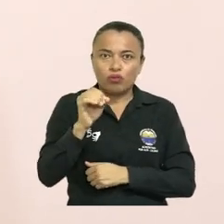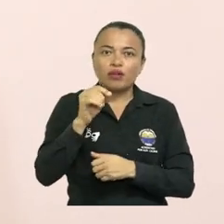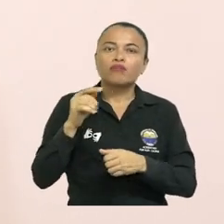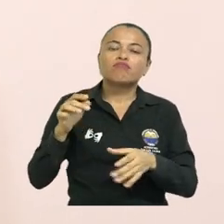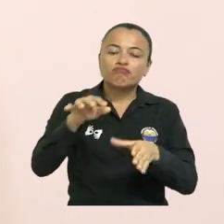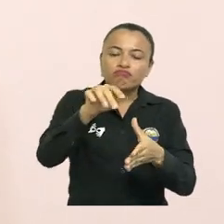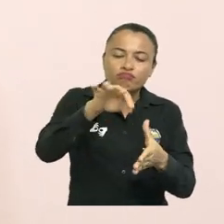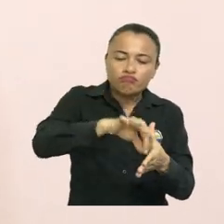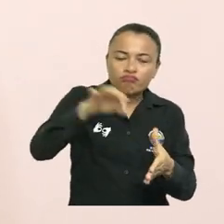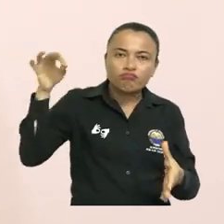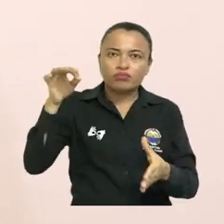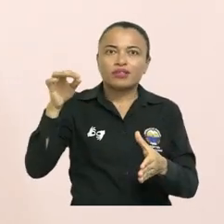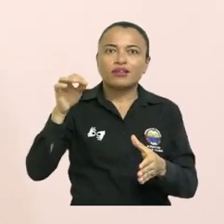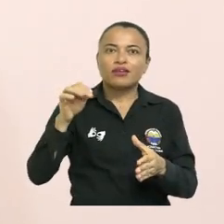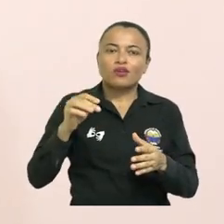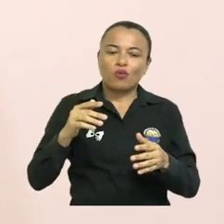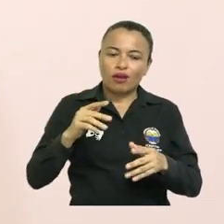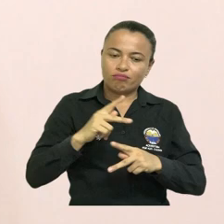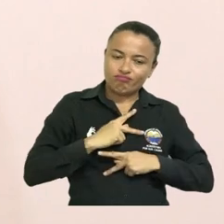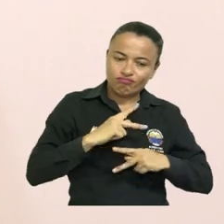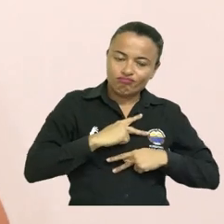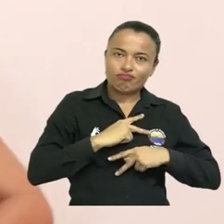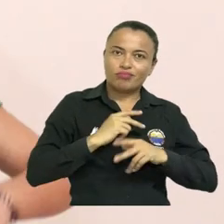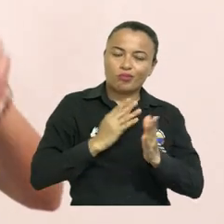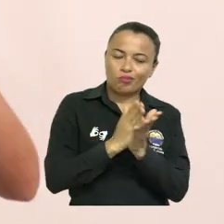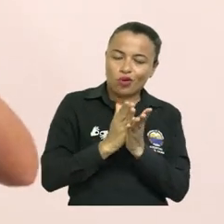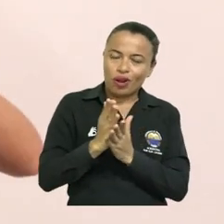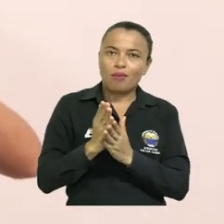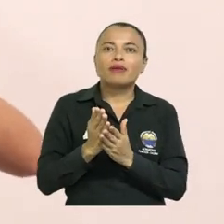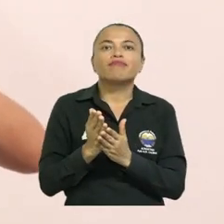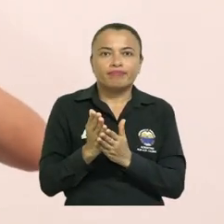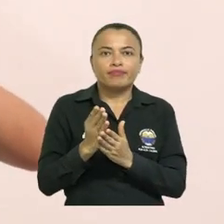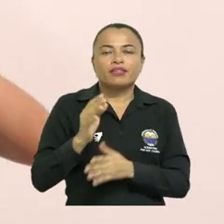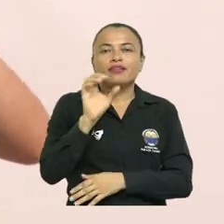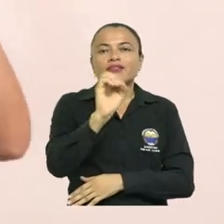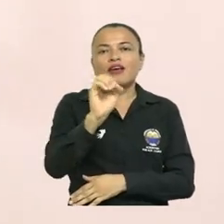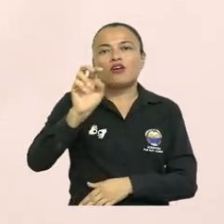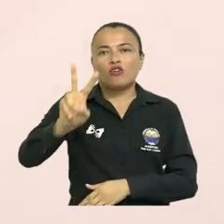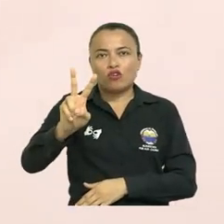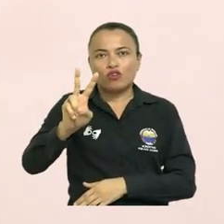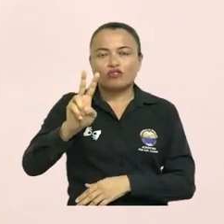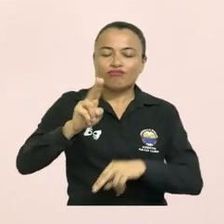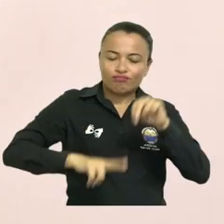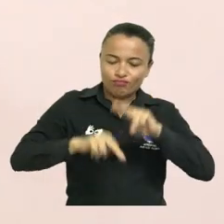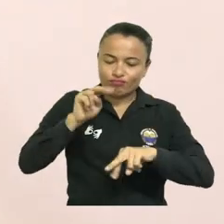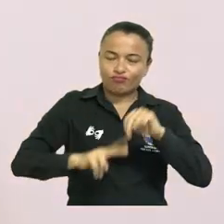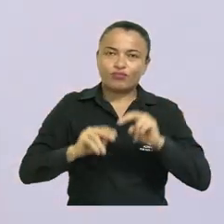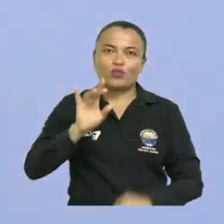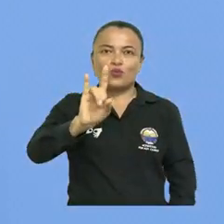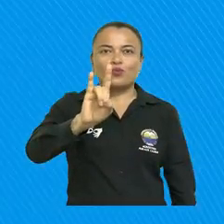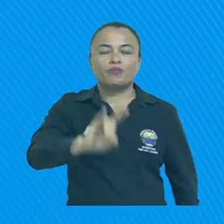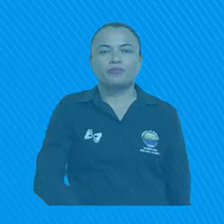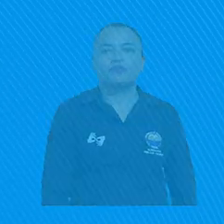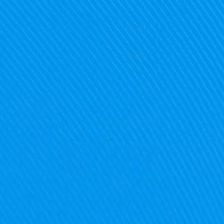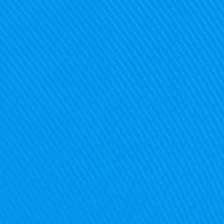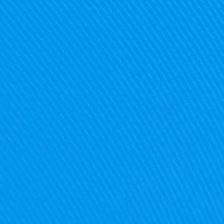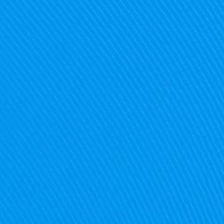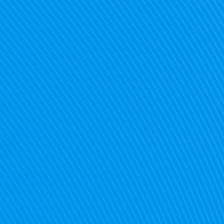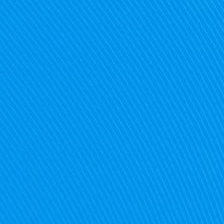votar por un candidato con sentido de pertenencia por nuestro programa. Vota por el 02 para que juntos construyamos su...